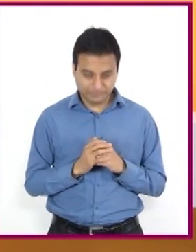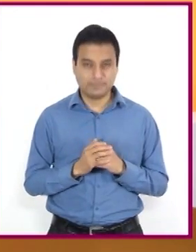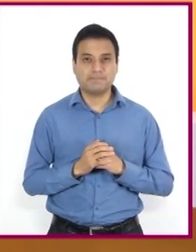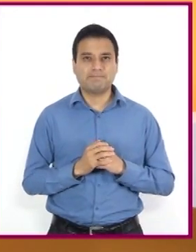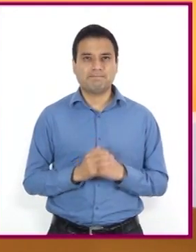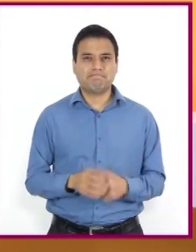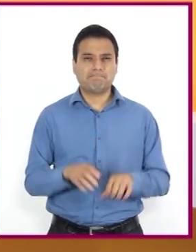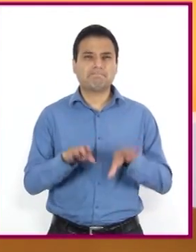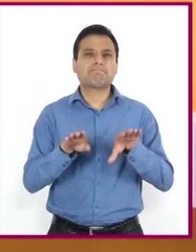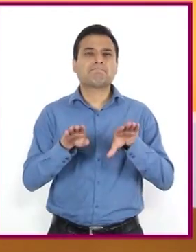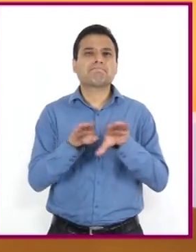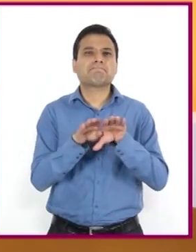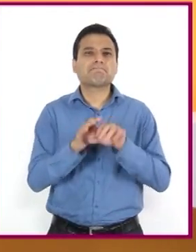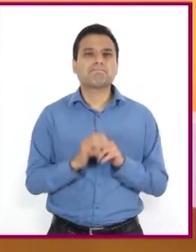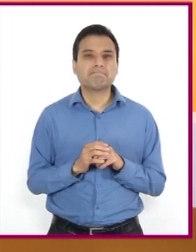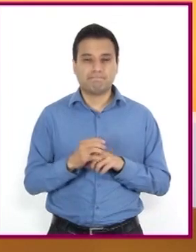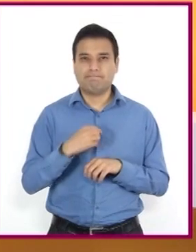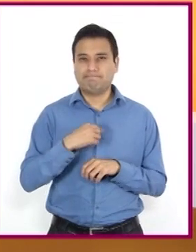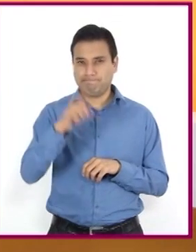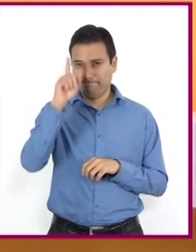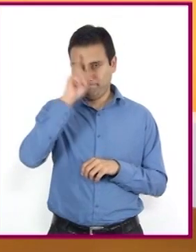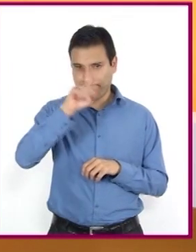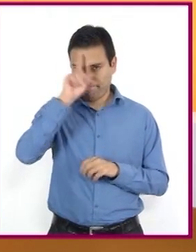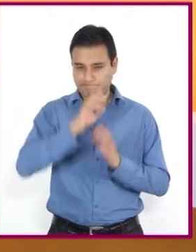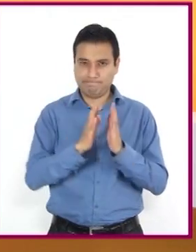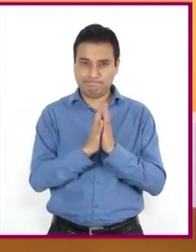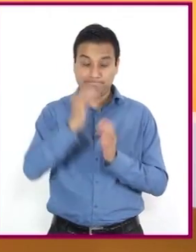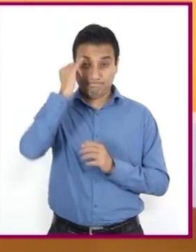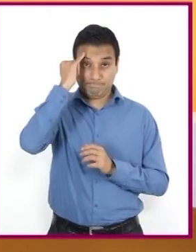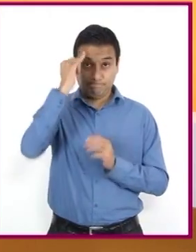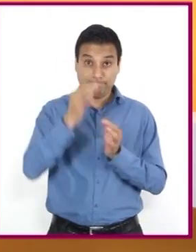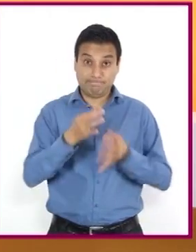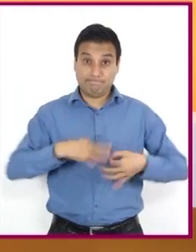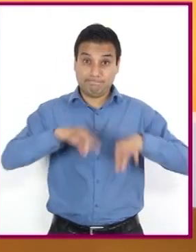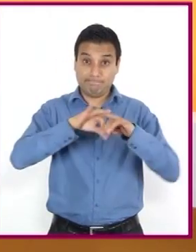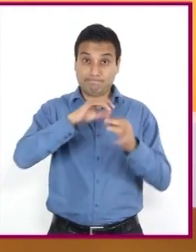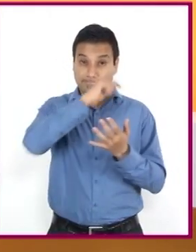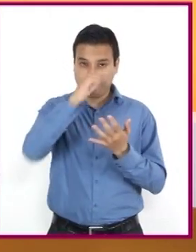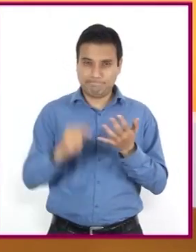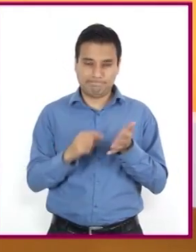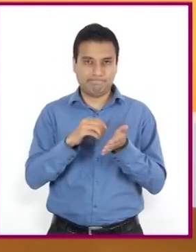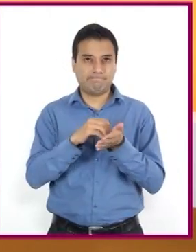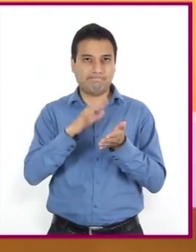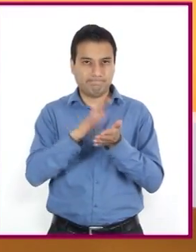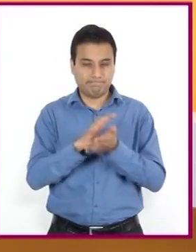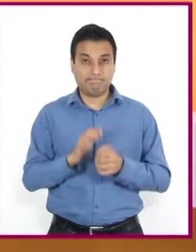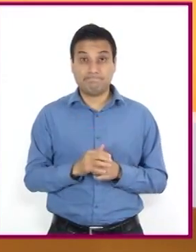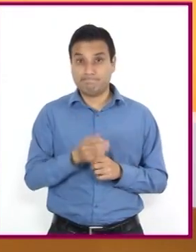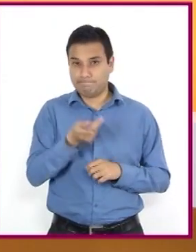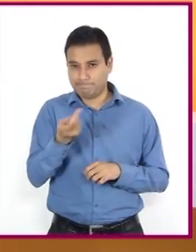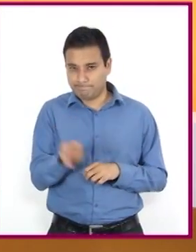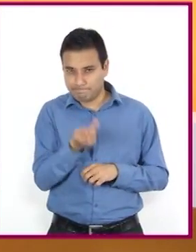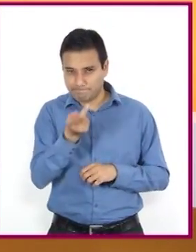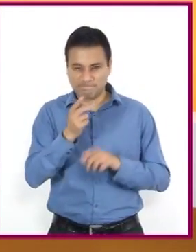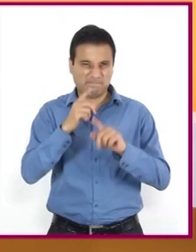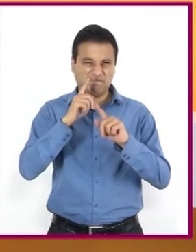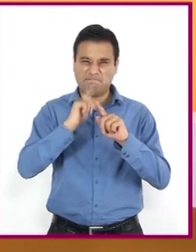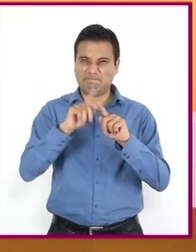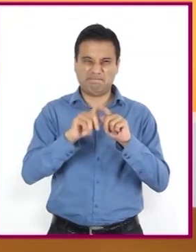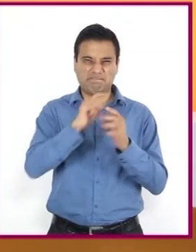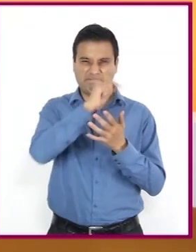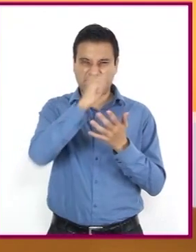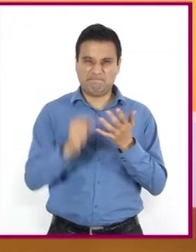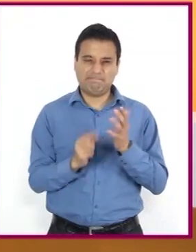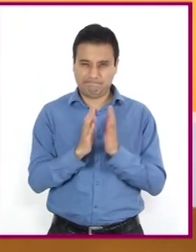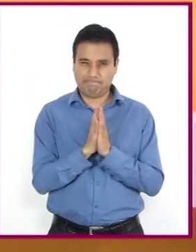ello, les recomiendo que lleven un registro de las ideas principales, las preguntas y las reflexiones que surjan durante el